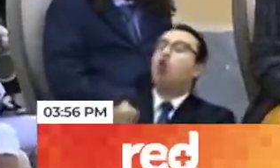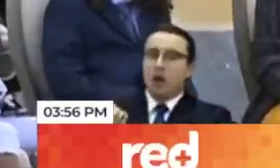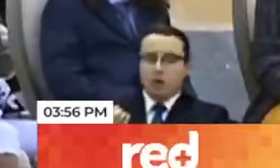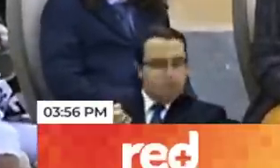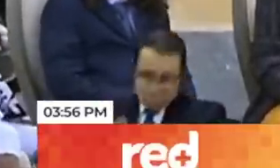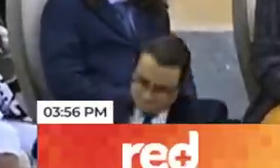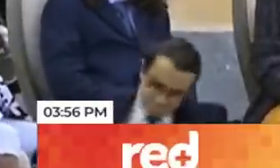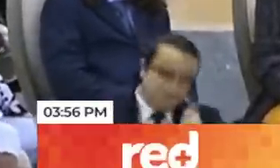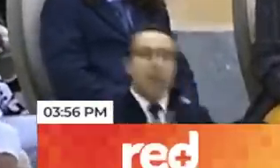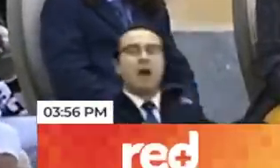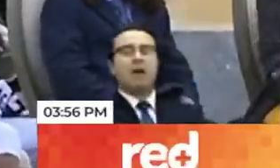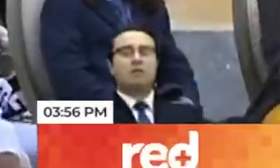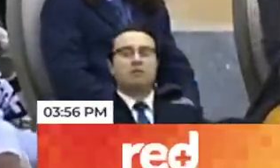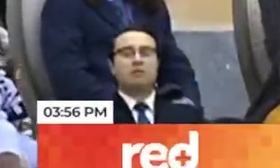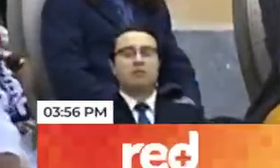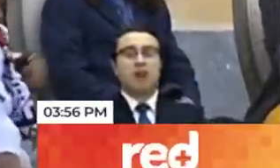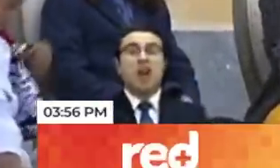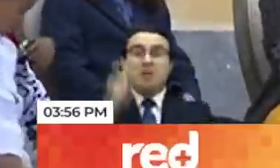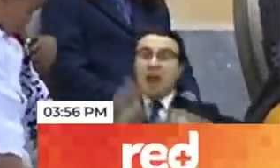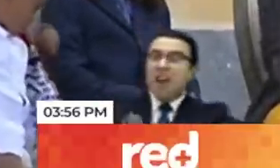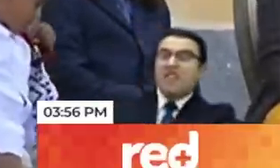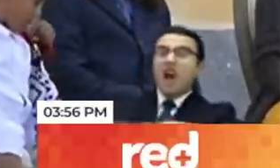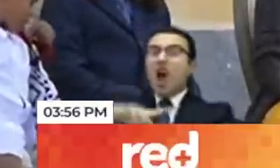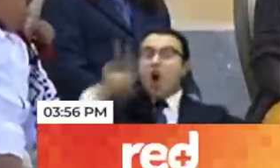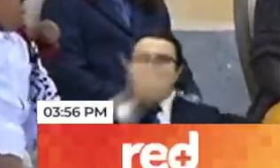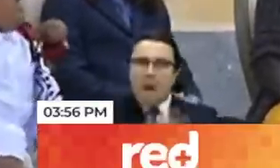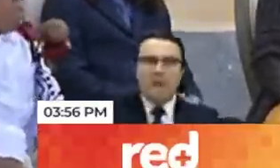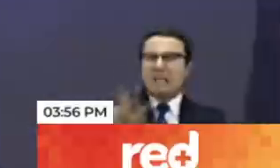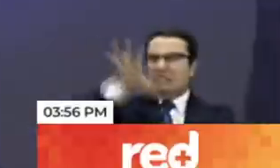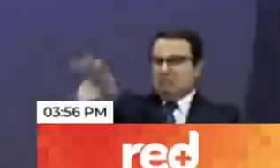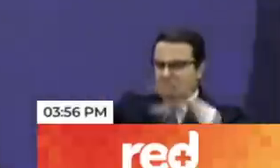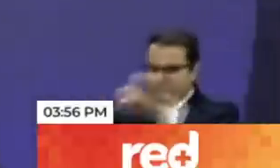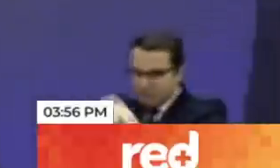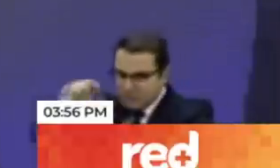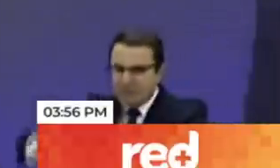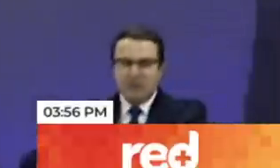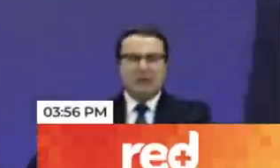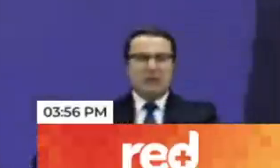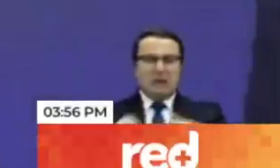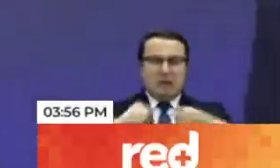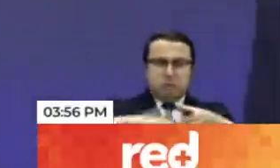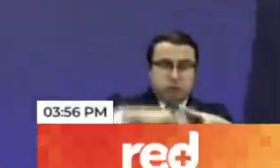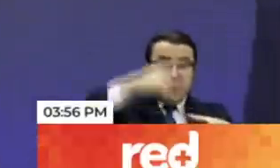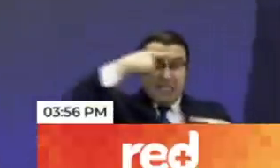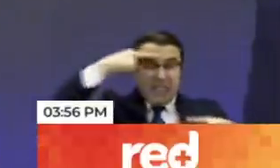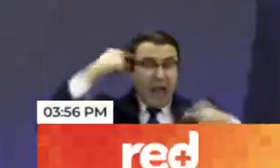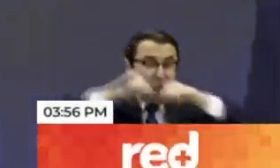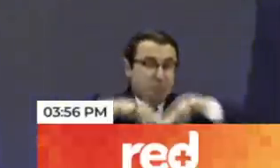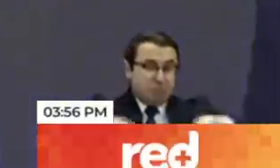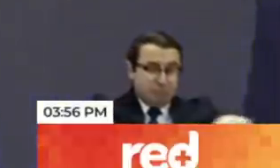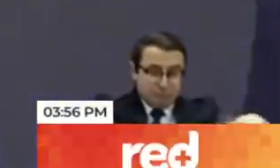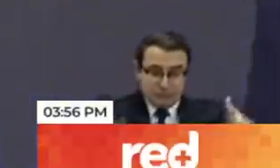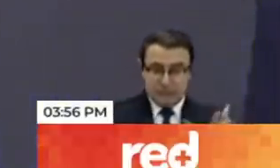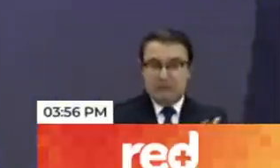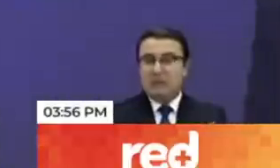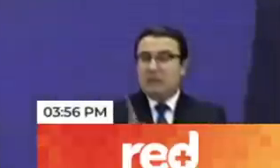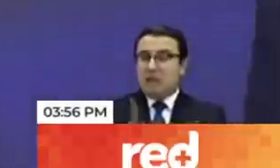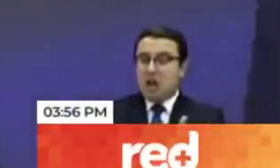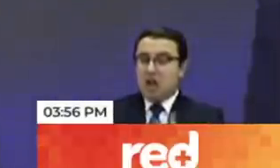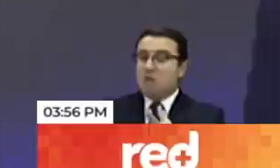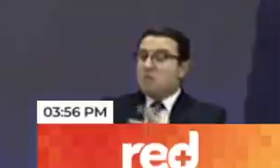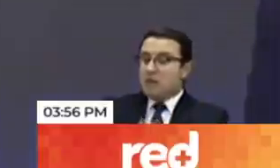otros países invaden, contaminan, consumen drogas y luego prohíben y castigan y abandonan sus